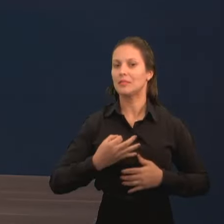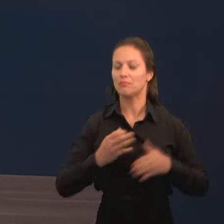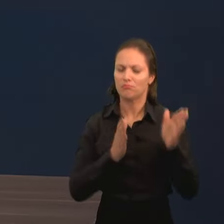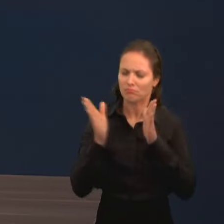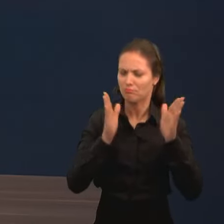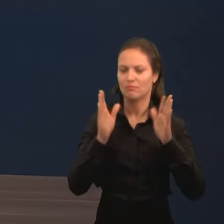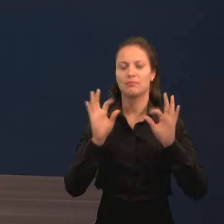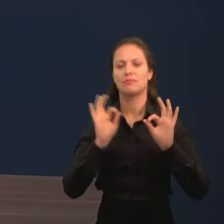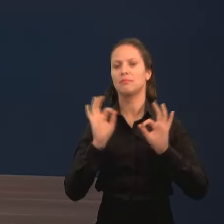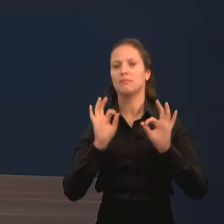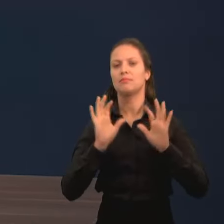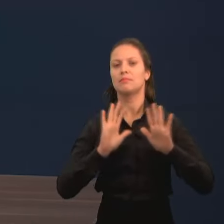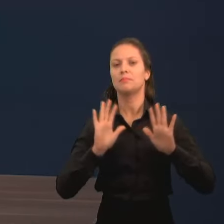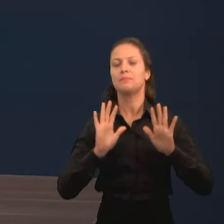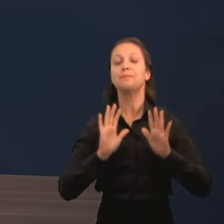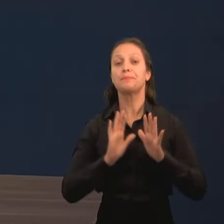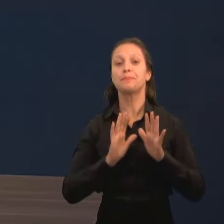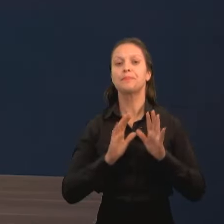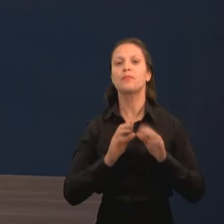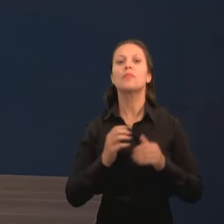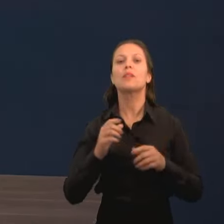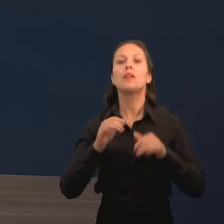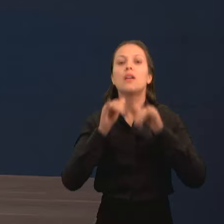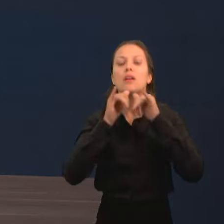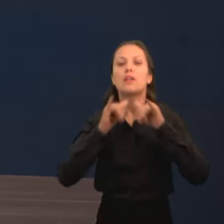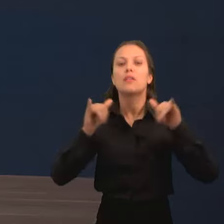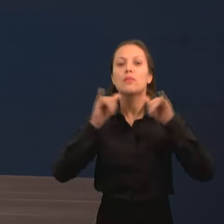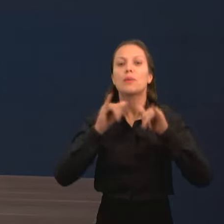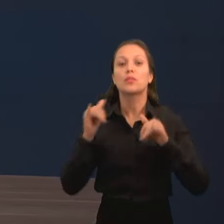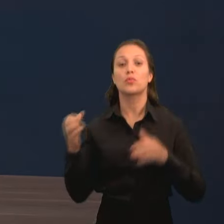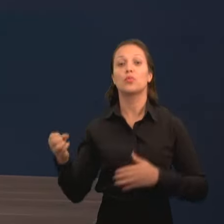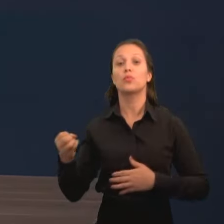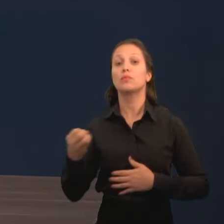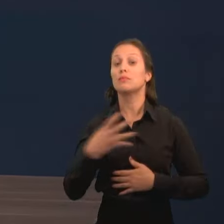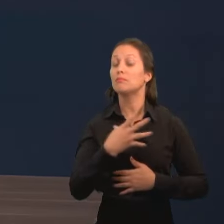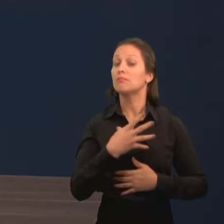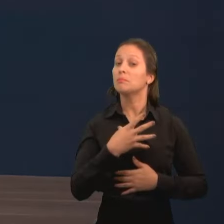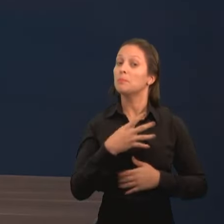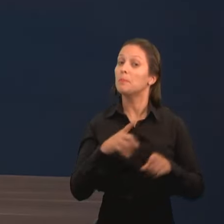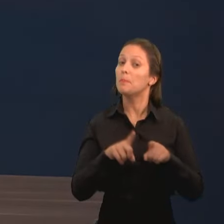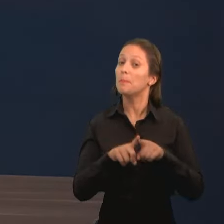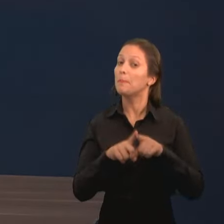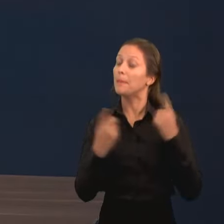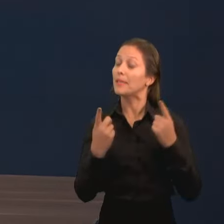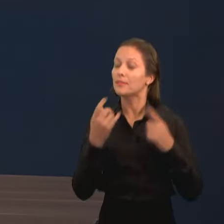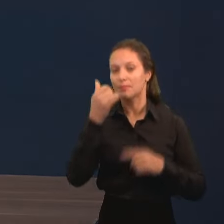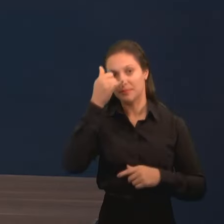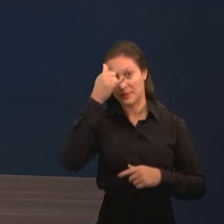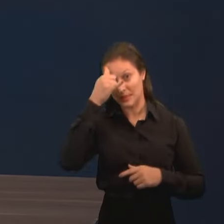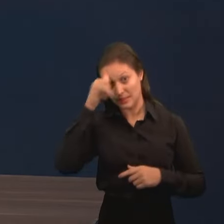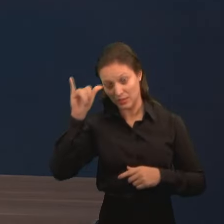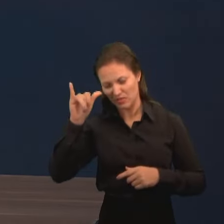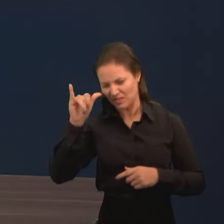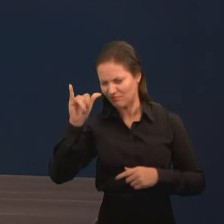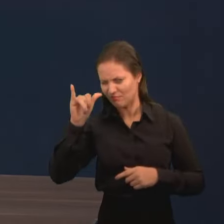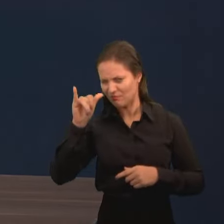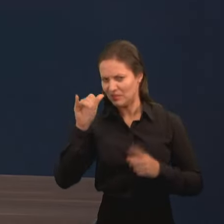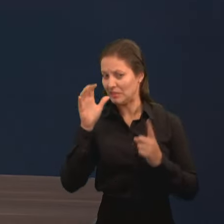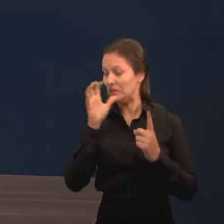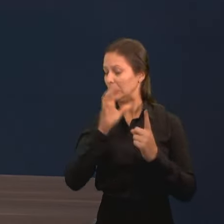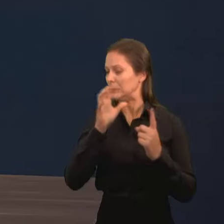sin tendencias o desvíos, y que esta innovación es bienvenida siempre que no sirva